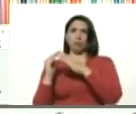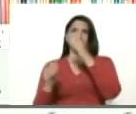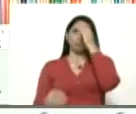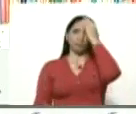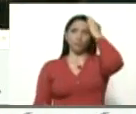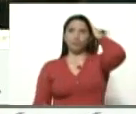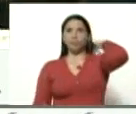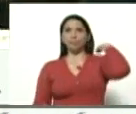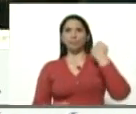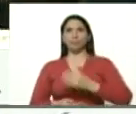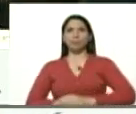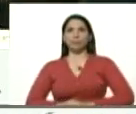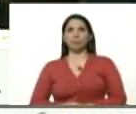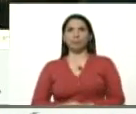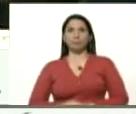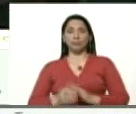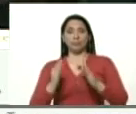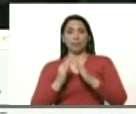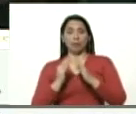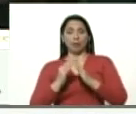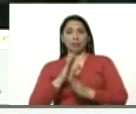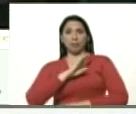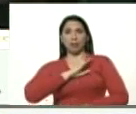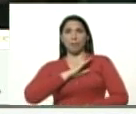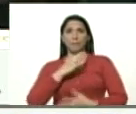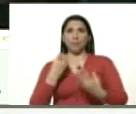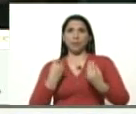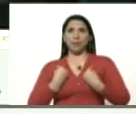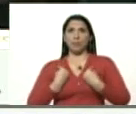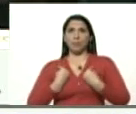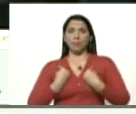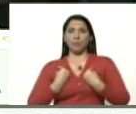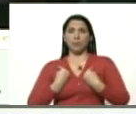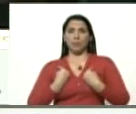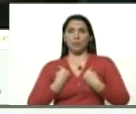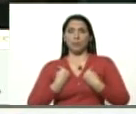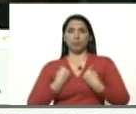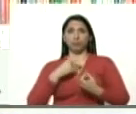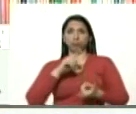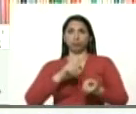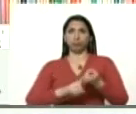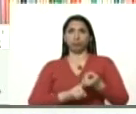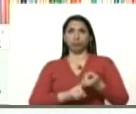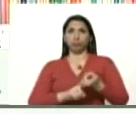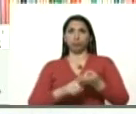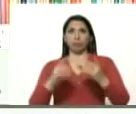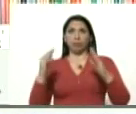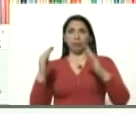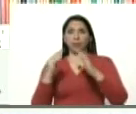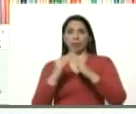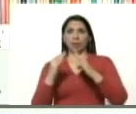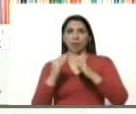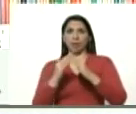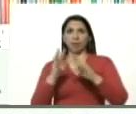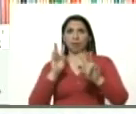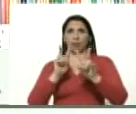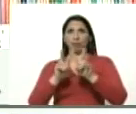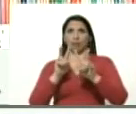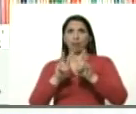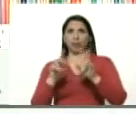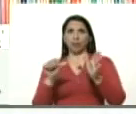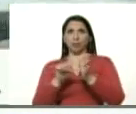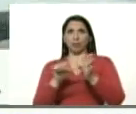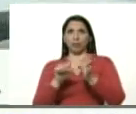de la casa en donde vivo con Cilia, nuestro hogar, la casa de la Gran Misión Vivienda Venezuela donde